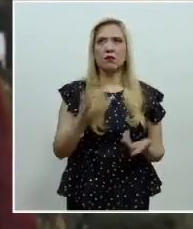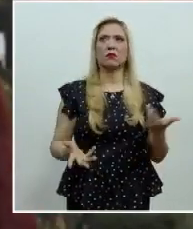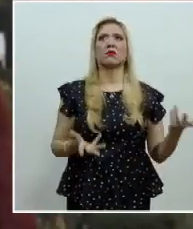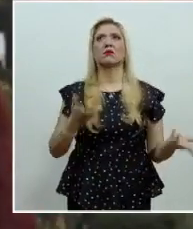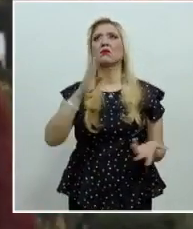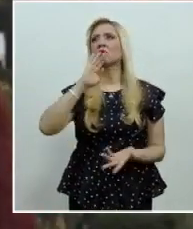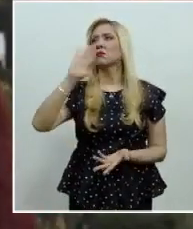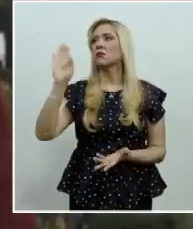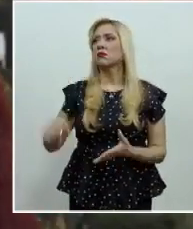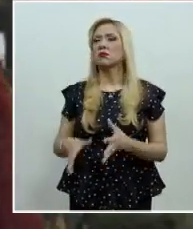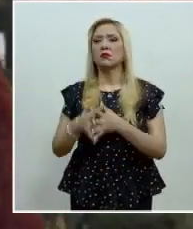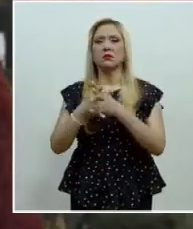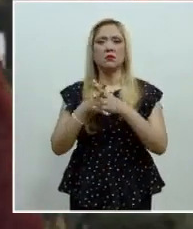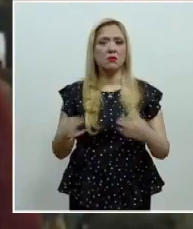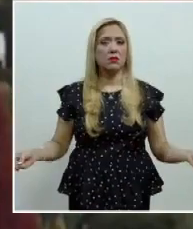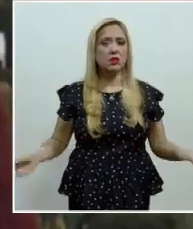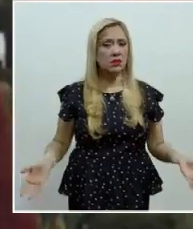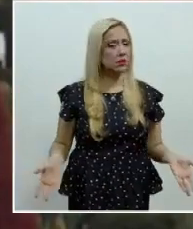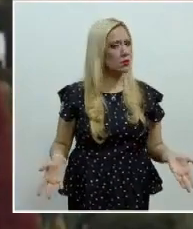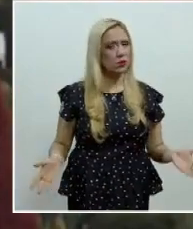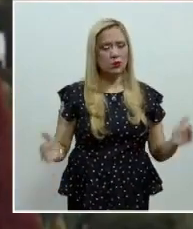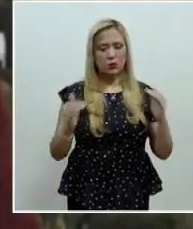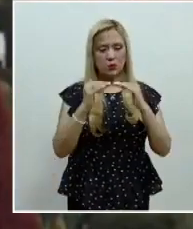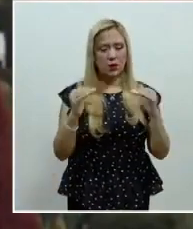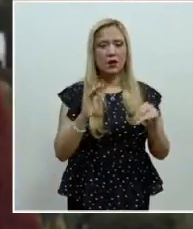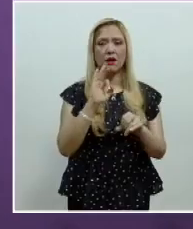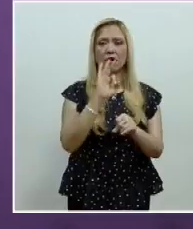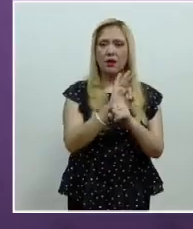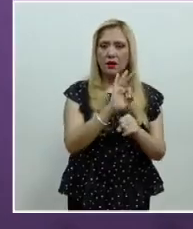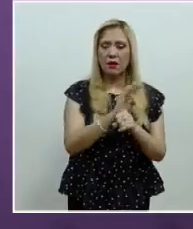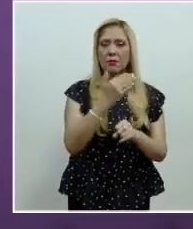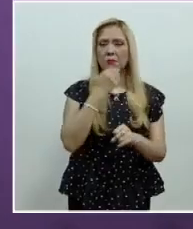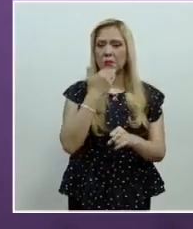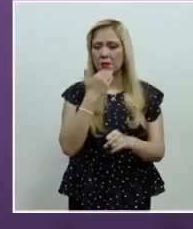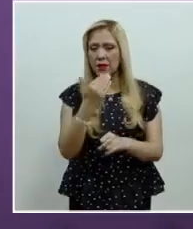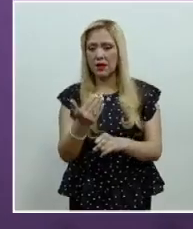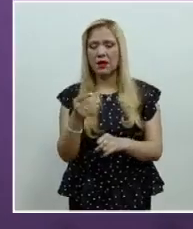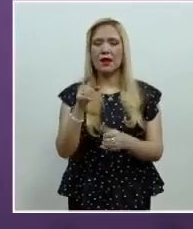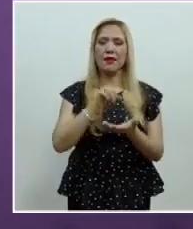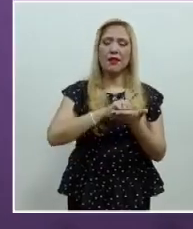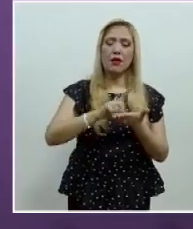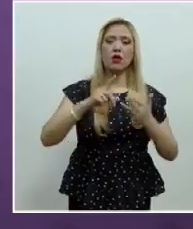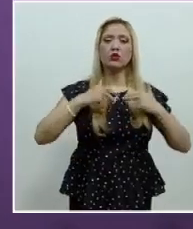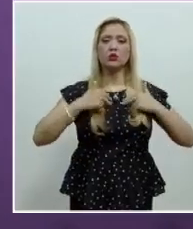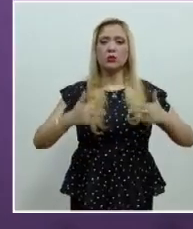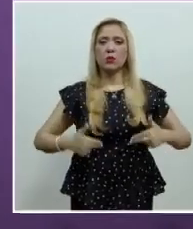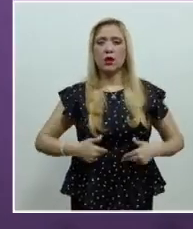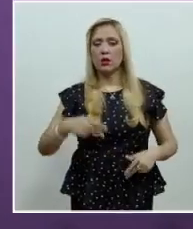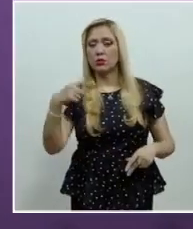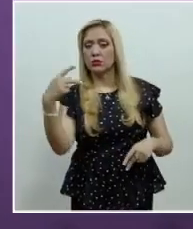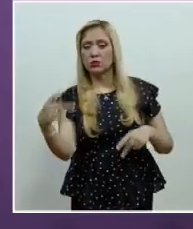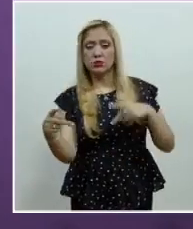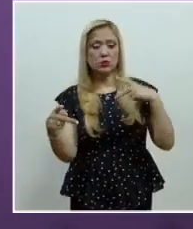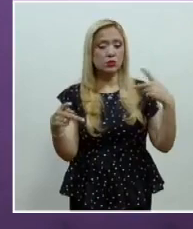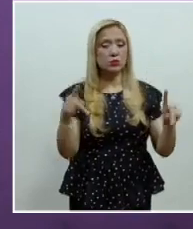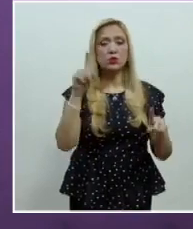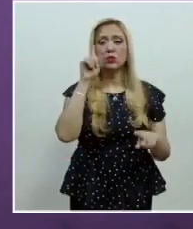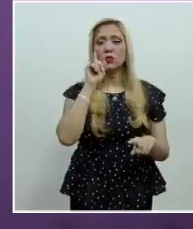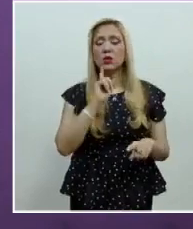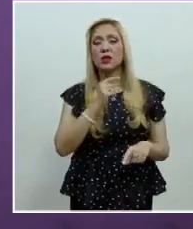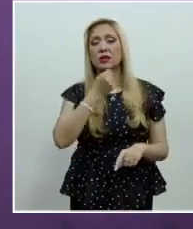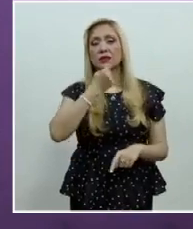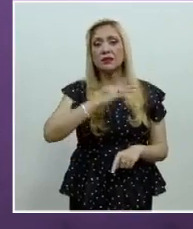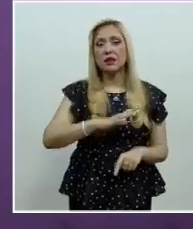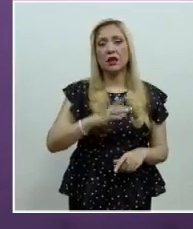igualdad sustantiva donde permitas proteger de manera adecuada los derechos humanos que tenemos ya protegidos de todas maneras a